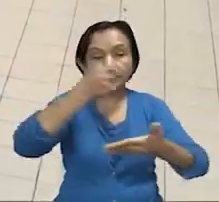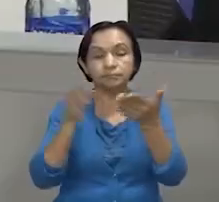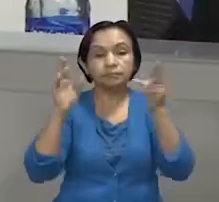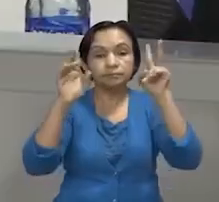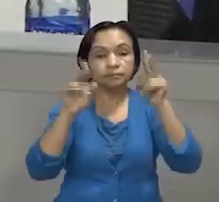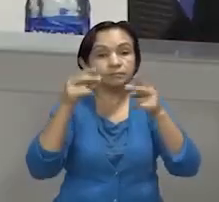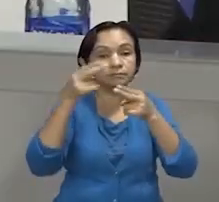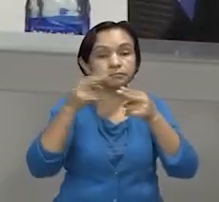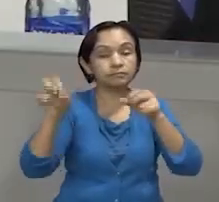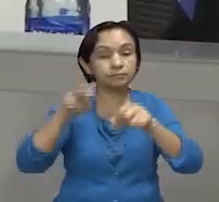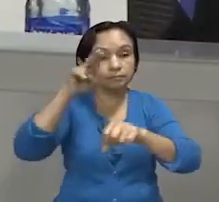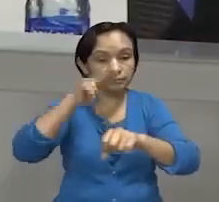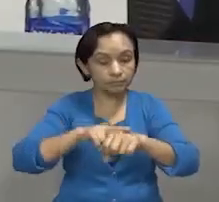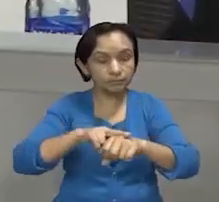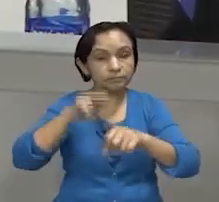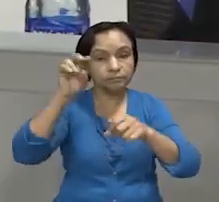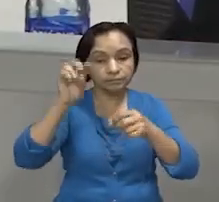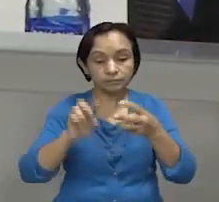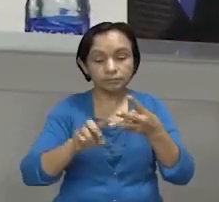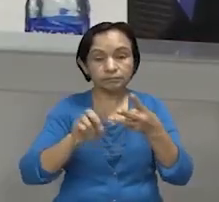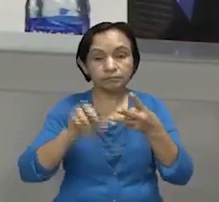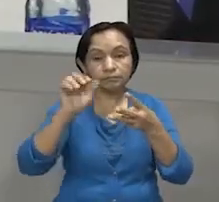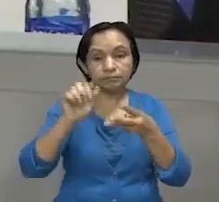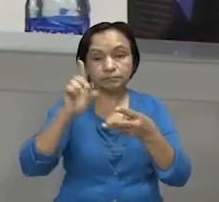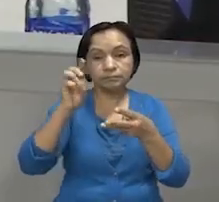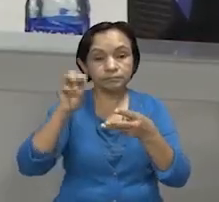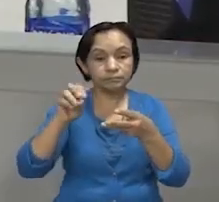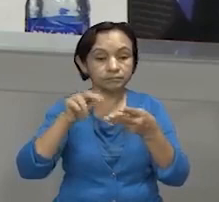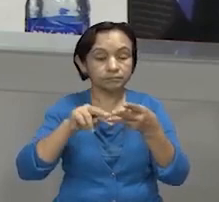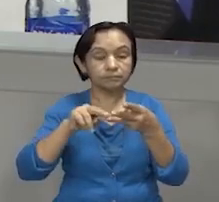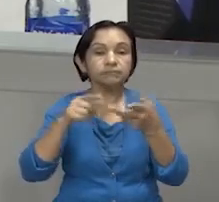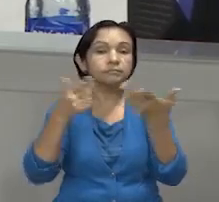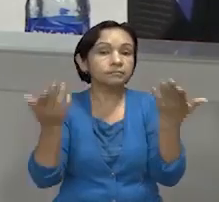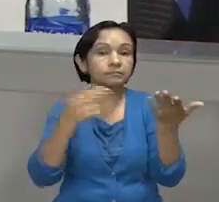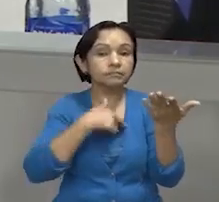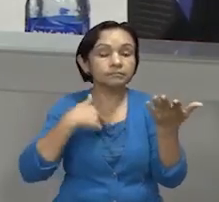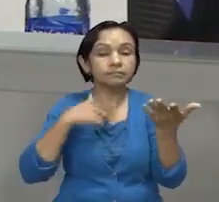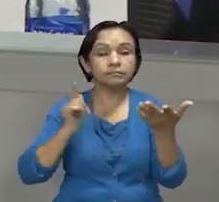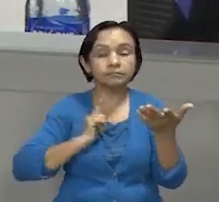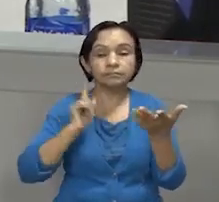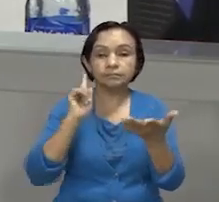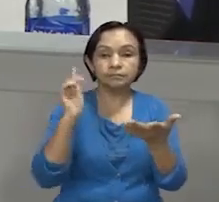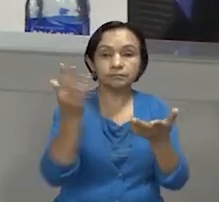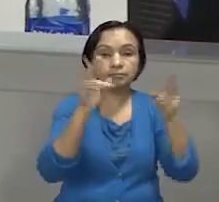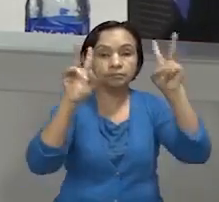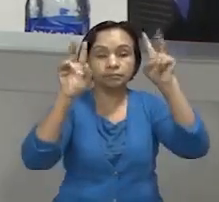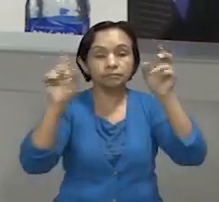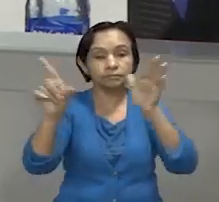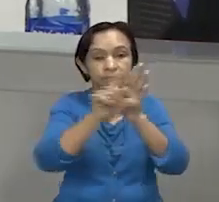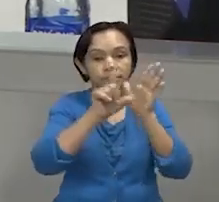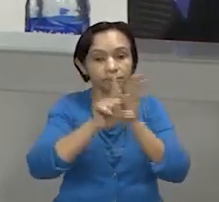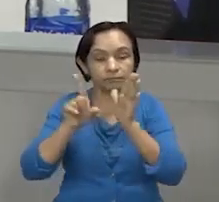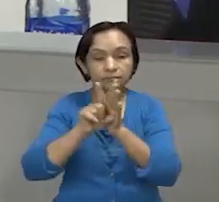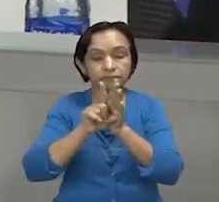el territorio nacional. 3. Administración financiera municipal. Esto incluye todo el marco legal